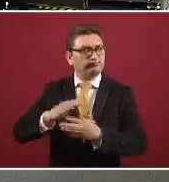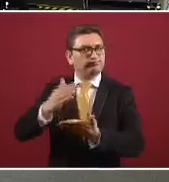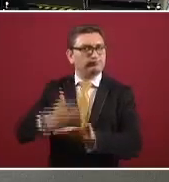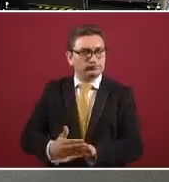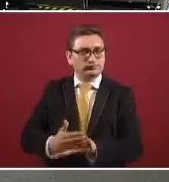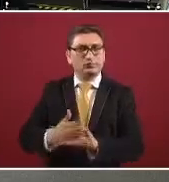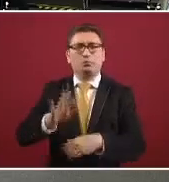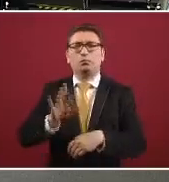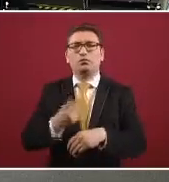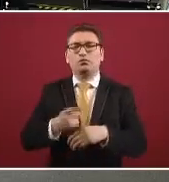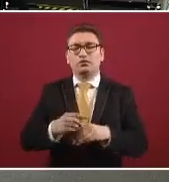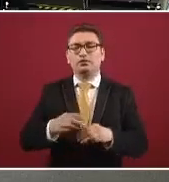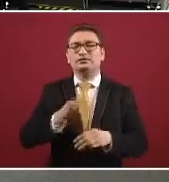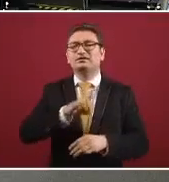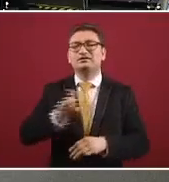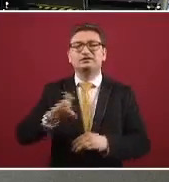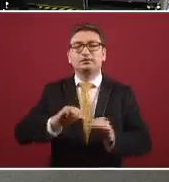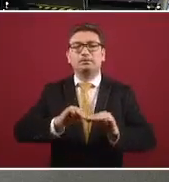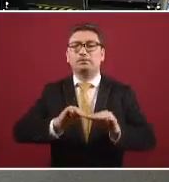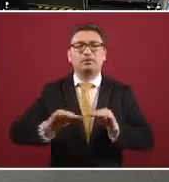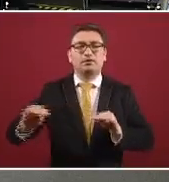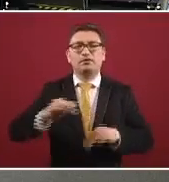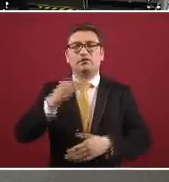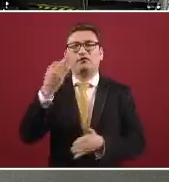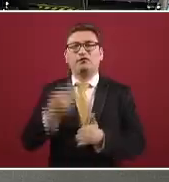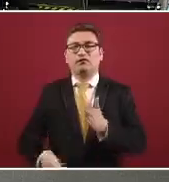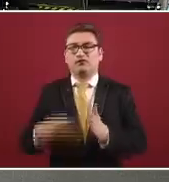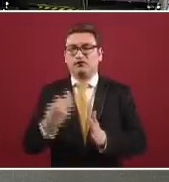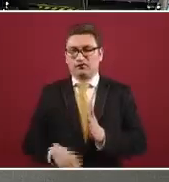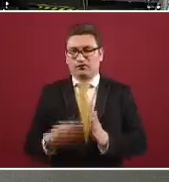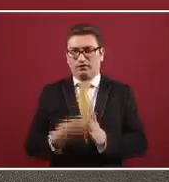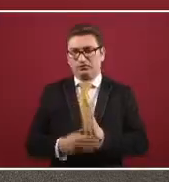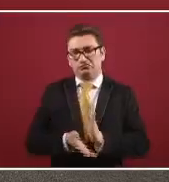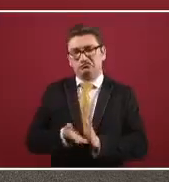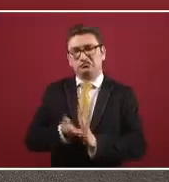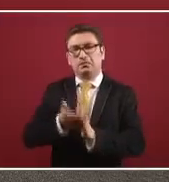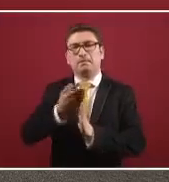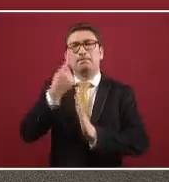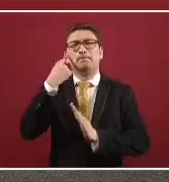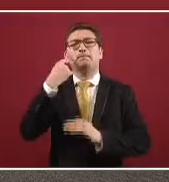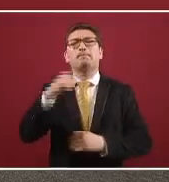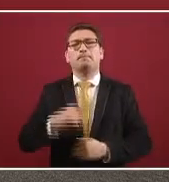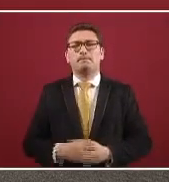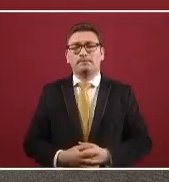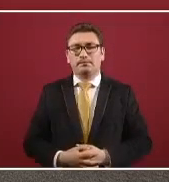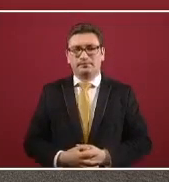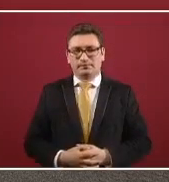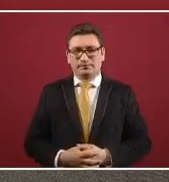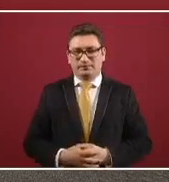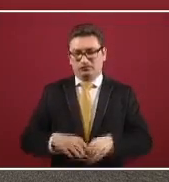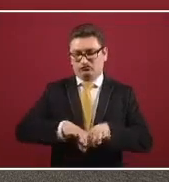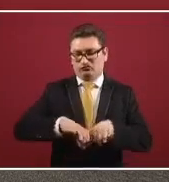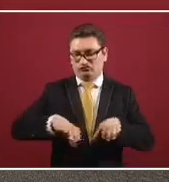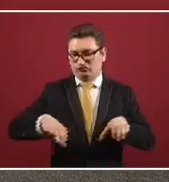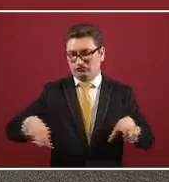100 metros para conectar un